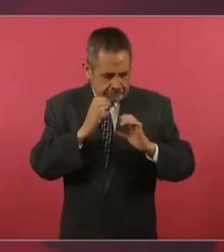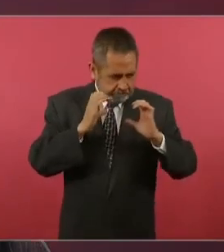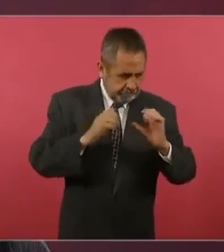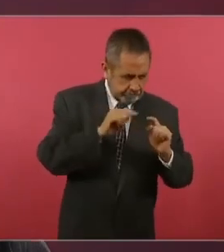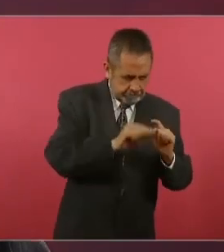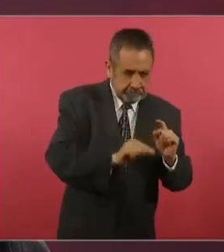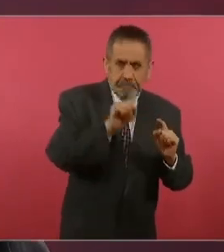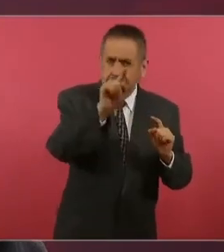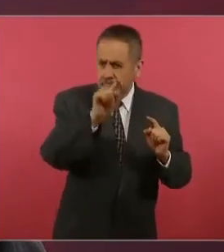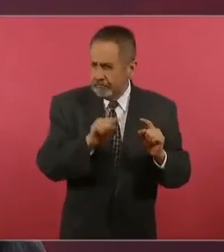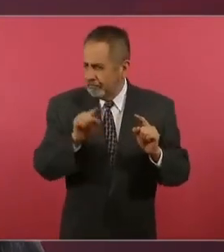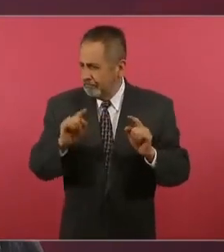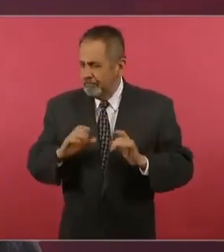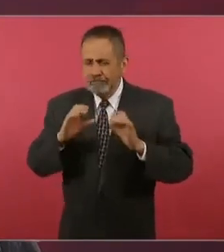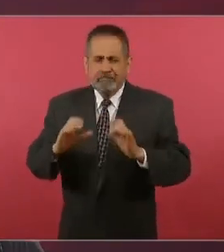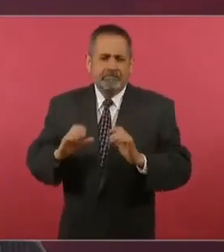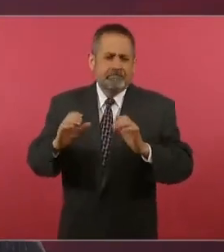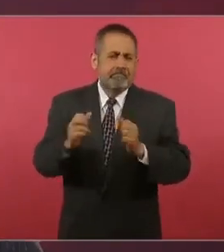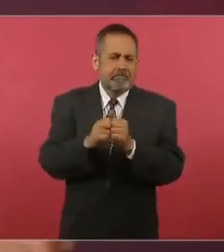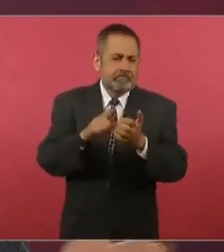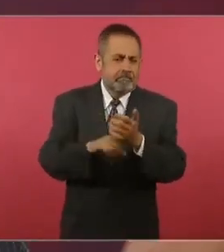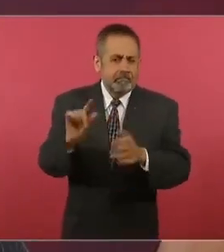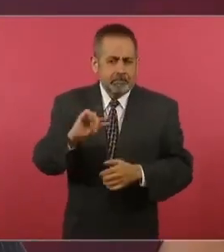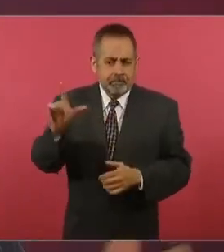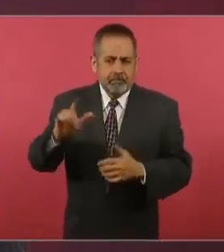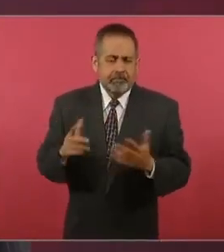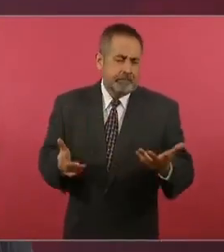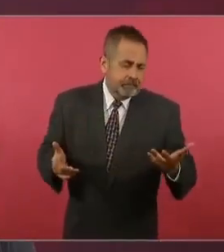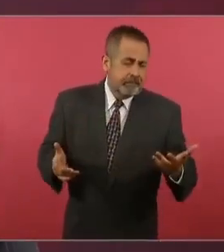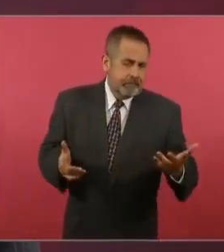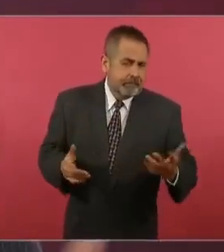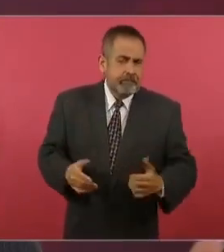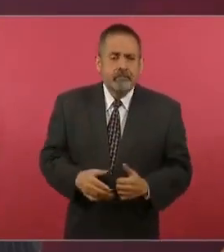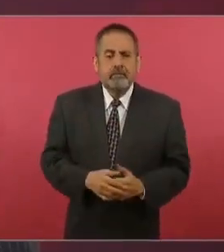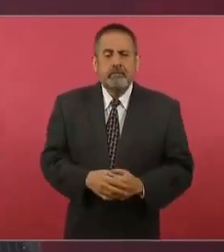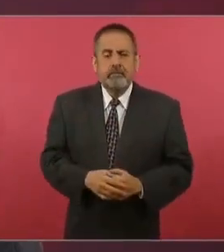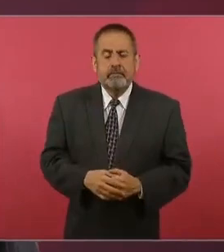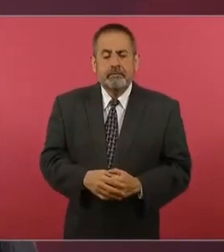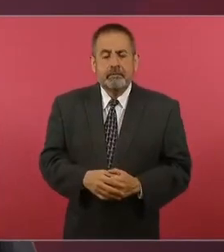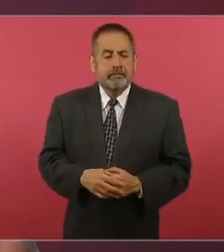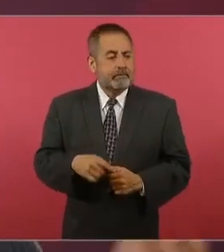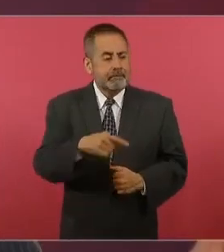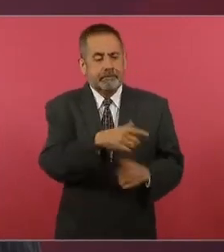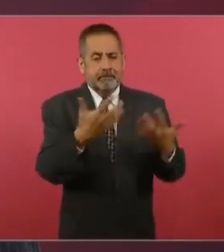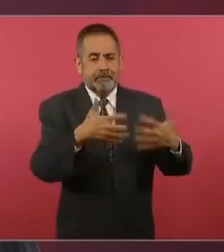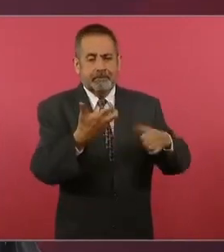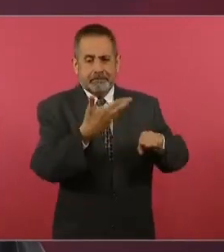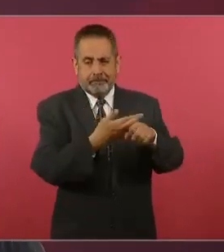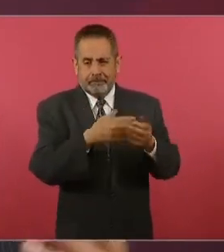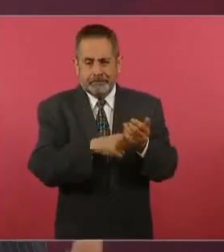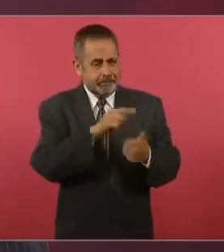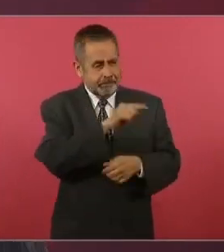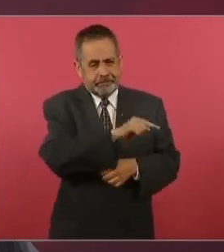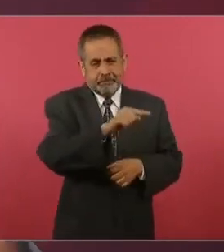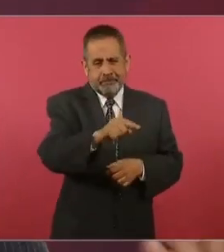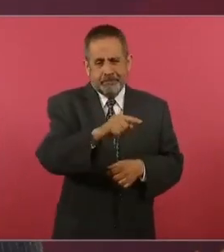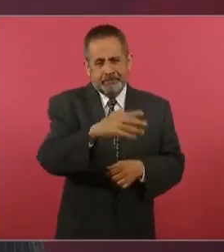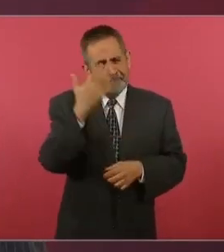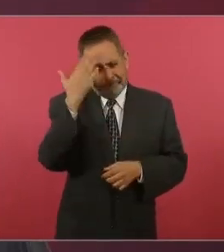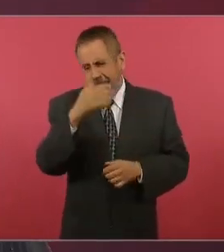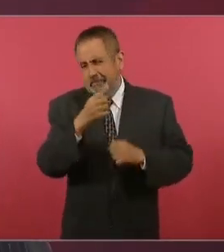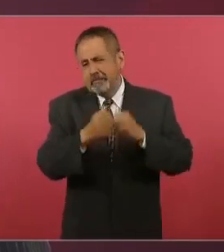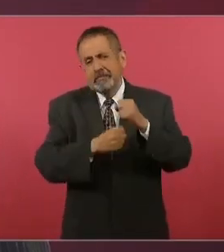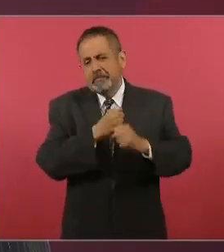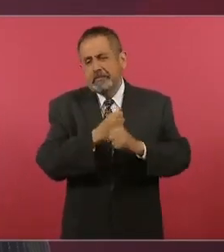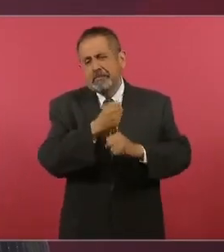más profesionalismo. Todas estas empresas pues tienen ya mucho